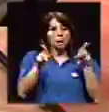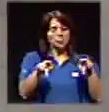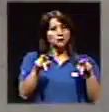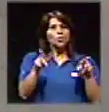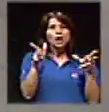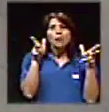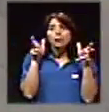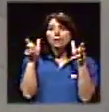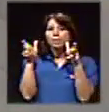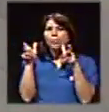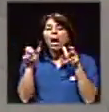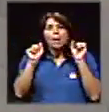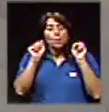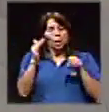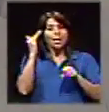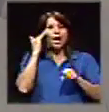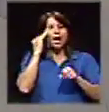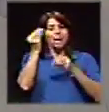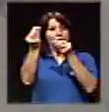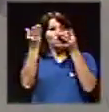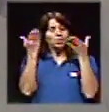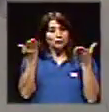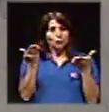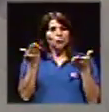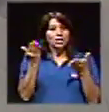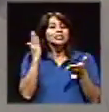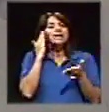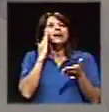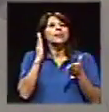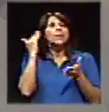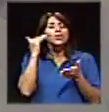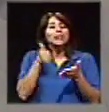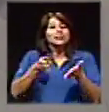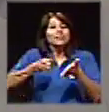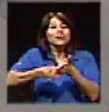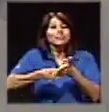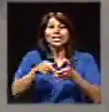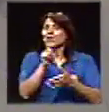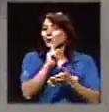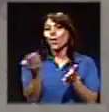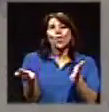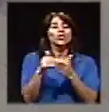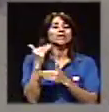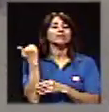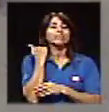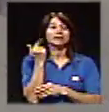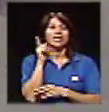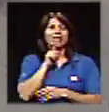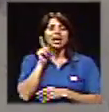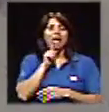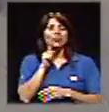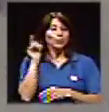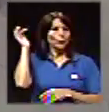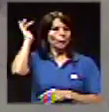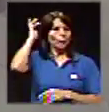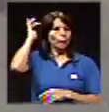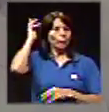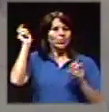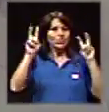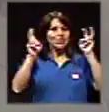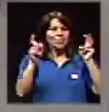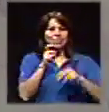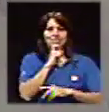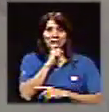votando y no otra vez caer en el ciclo del engaño, de disimular un tema difícil, poco electoral